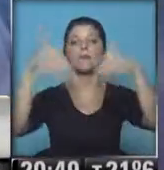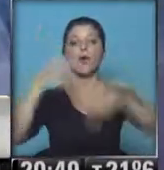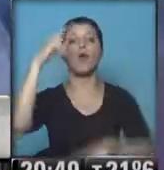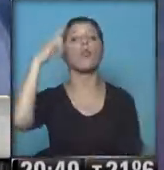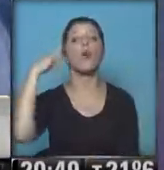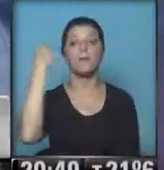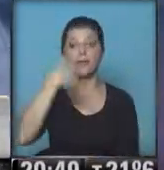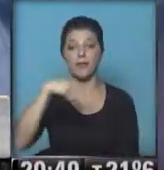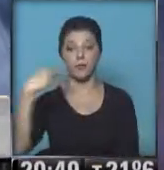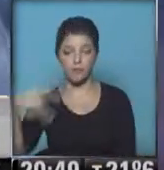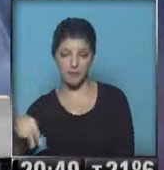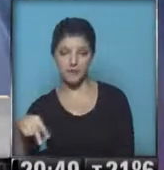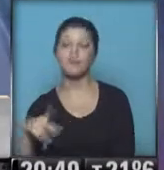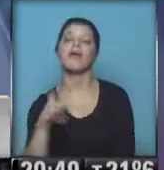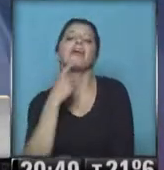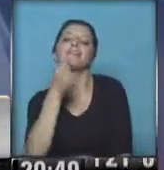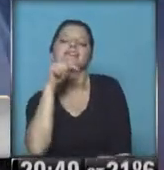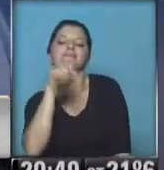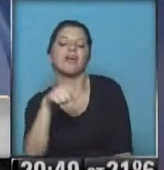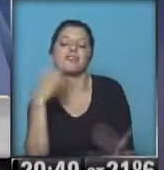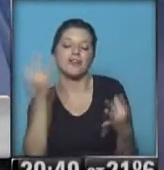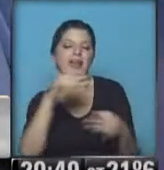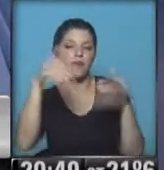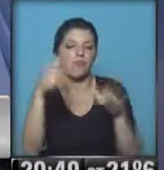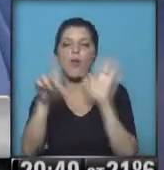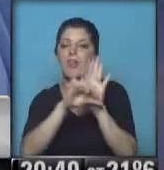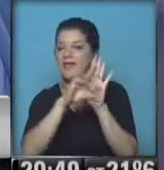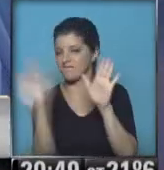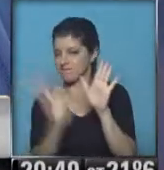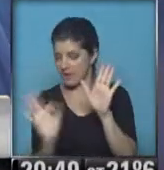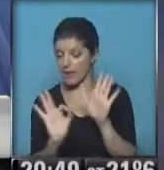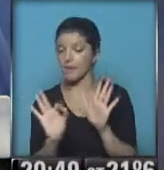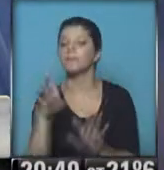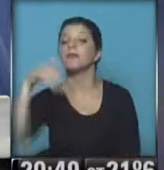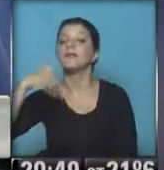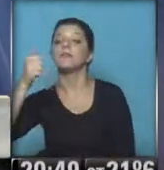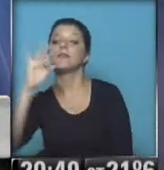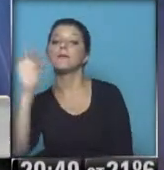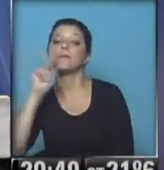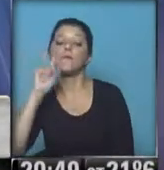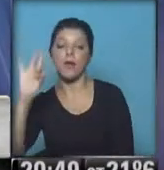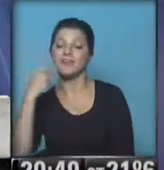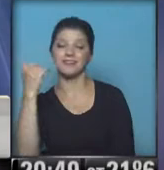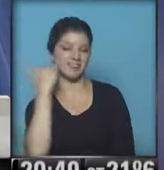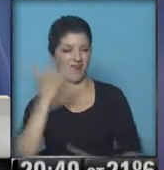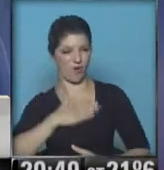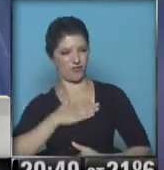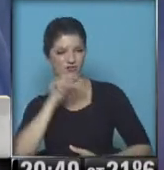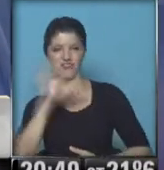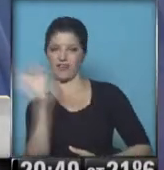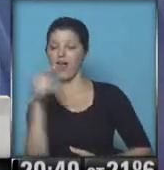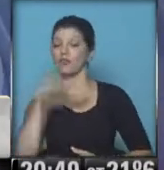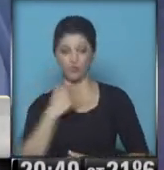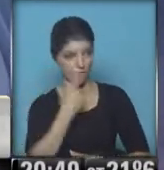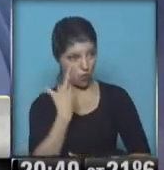lo que se dice en esto no tendrá consecuencias legales en madrid ya dice no estamos contentos no la van a hacer no sólo elegimos que no lo